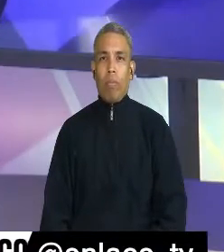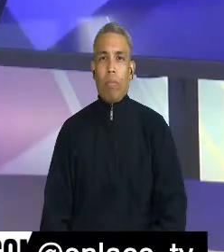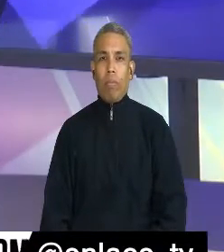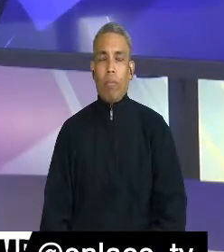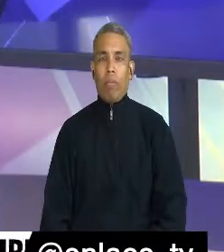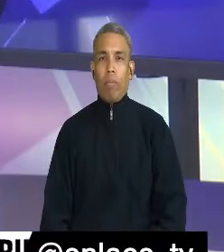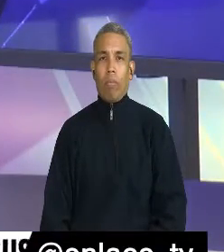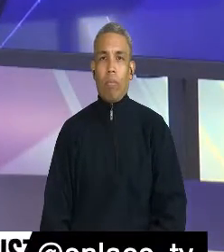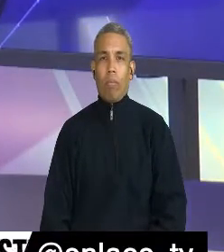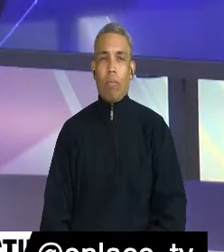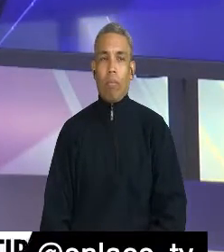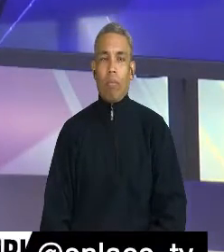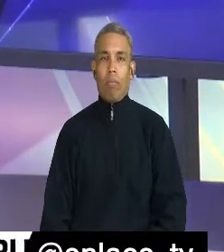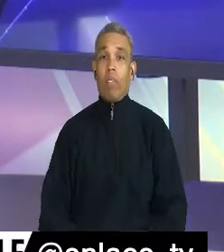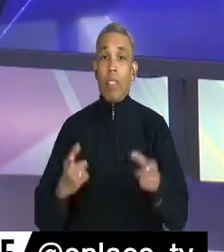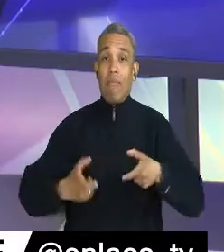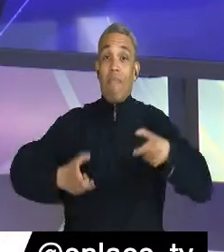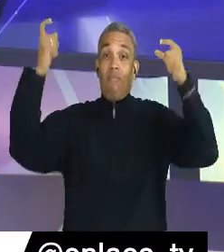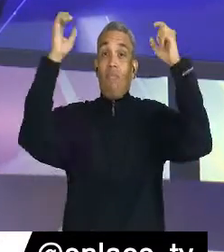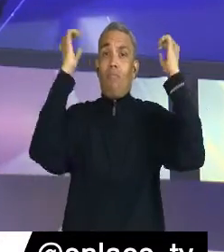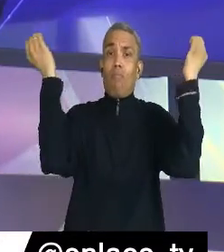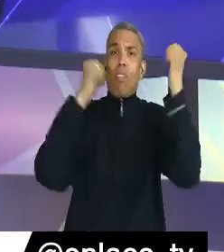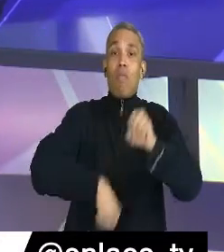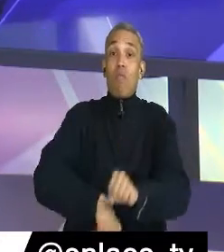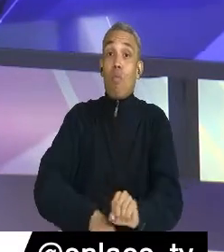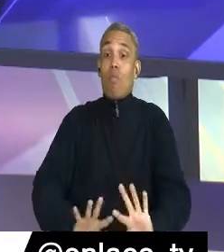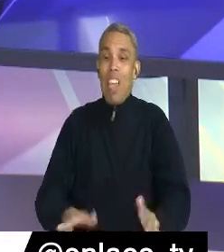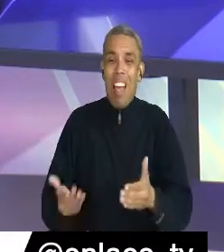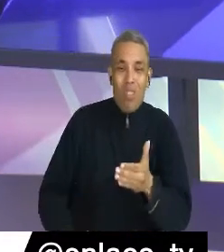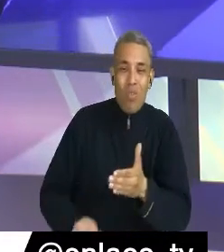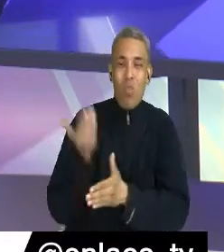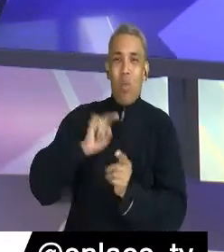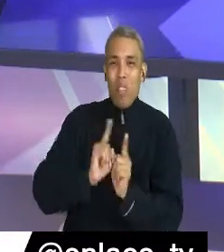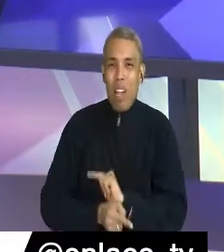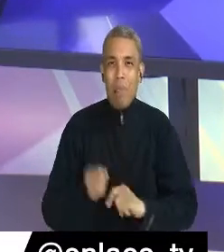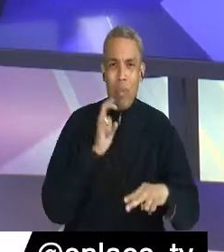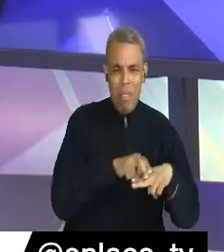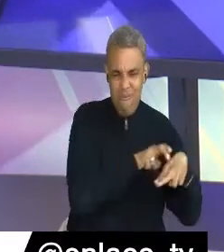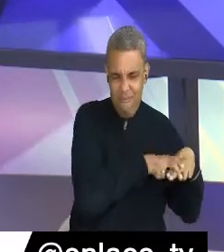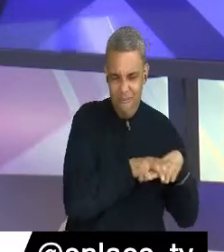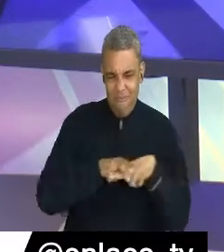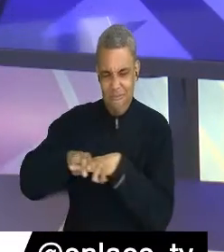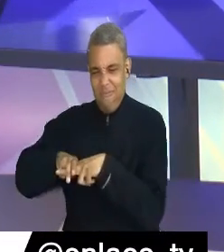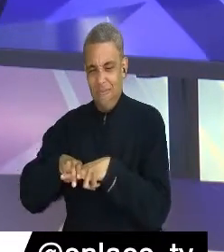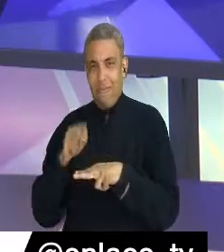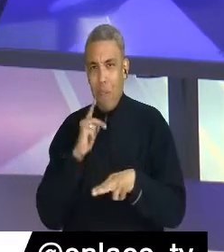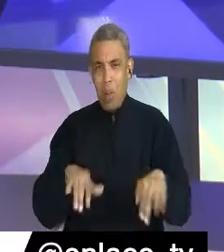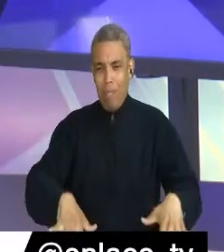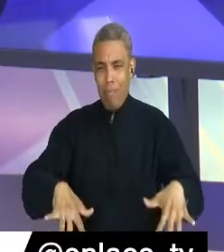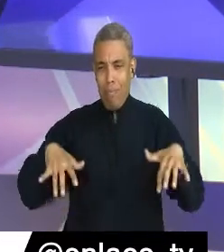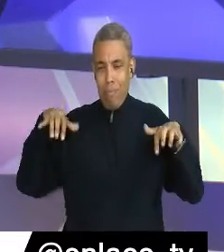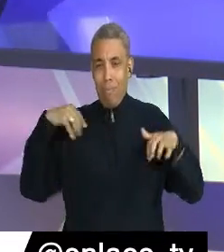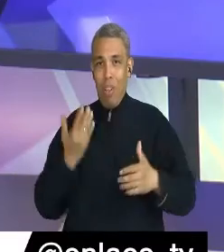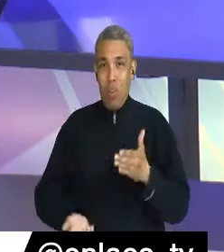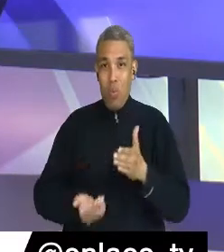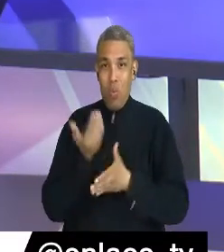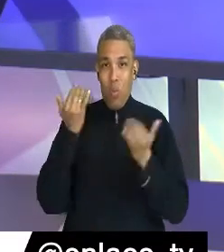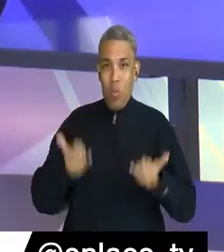y llegaron las sillas del estadio daniel villa zapata la secretaria de infraestructura será la encargada de supervisar los trabajos de instalación que